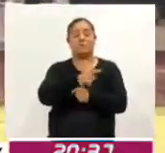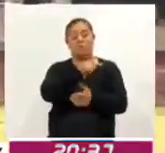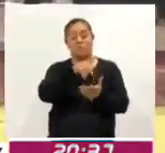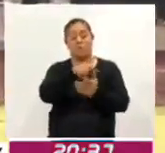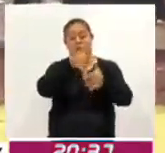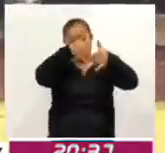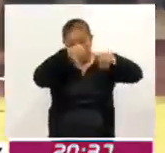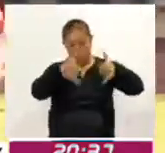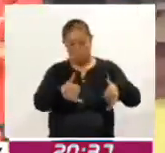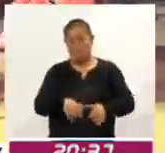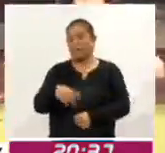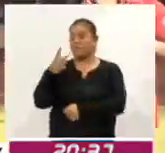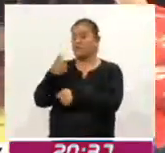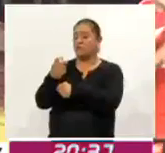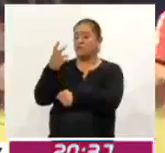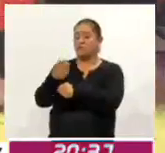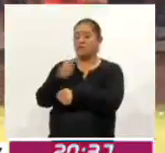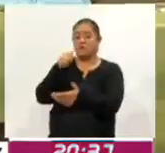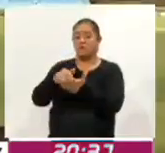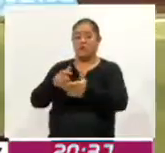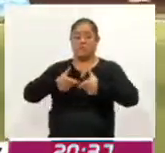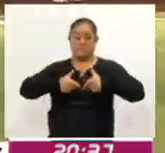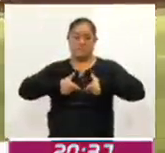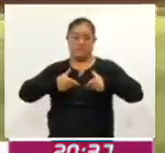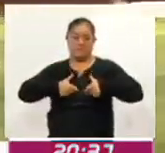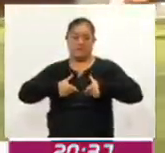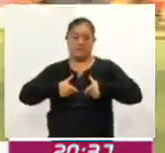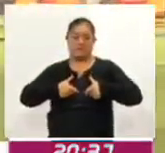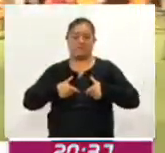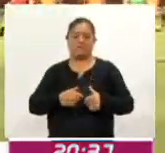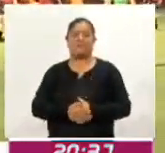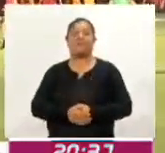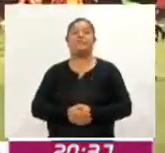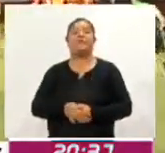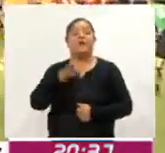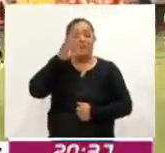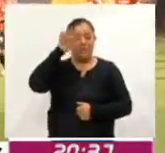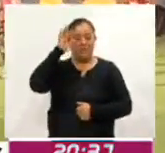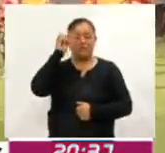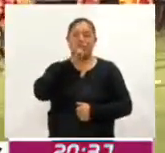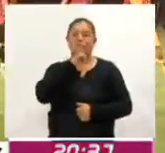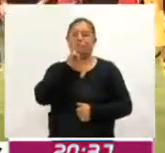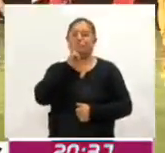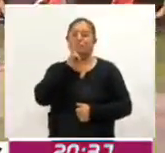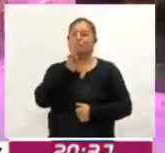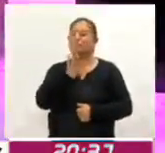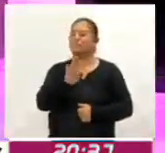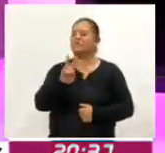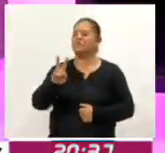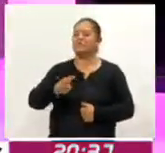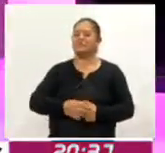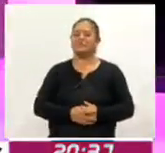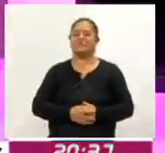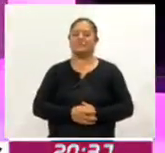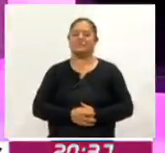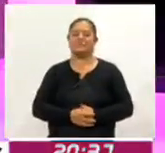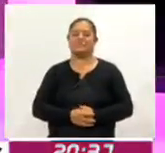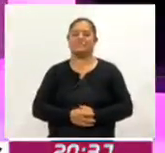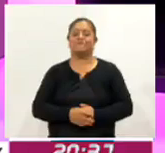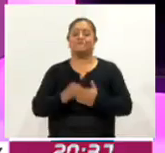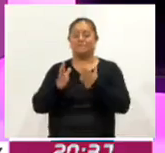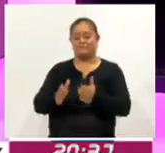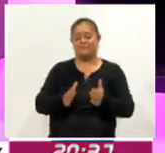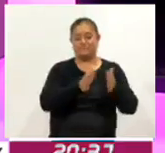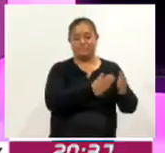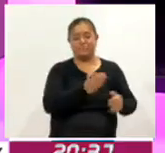mientras que el segundo y tercer lugar, medallas de premiación. Para Corazón Noticias, Beatriz Vázquez. Y en otros